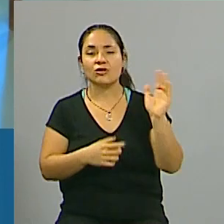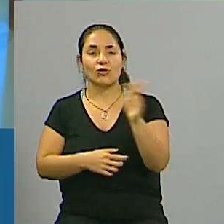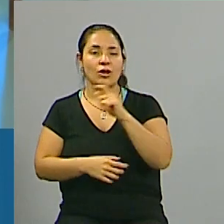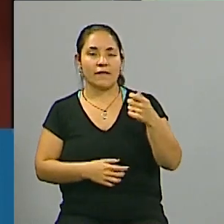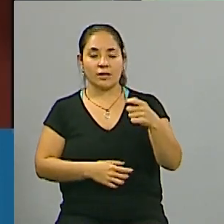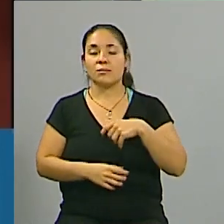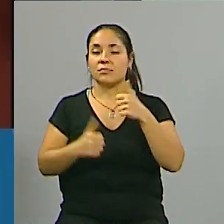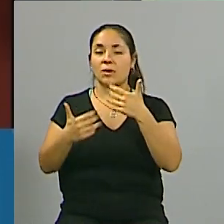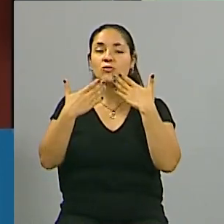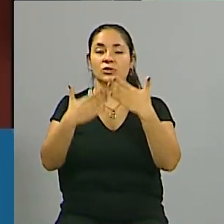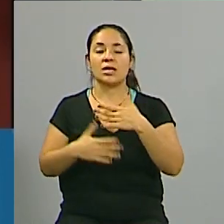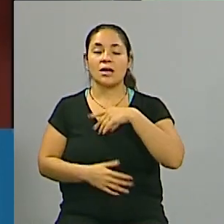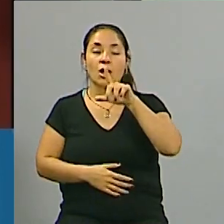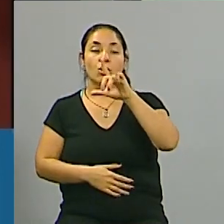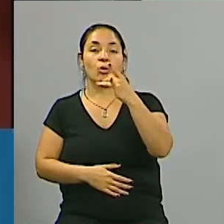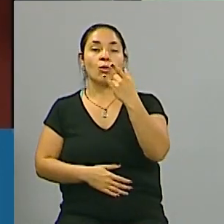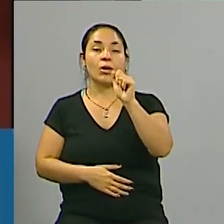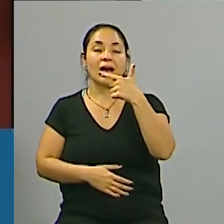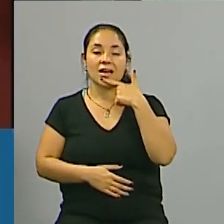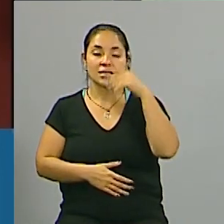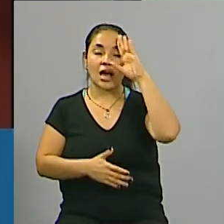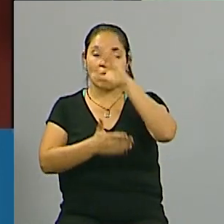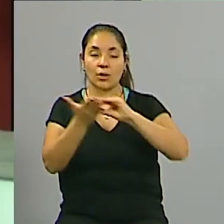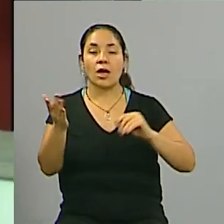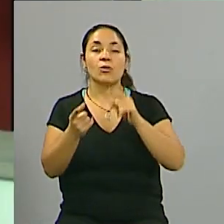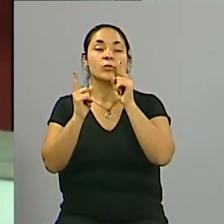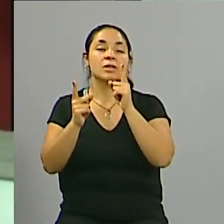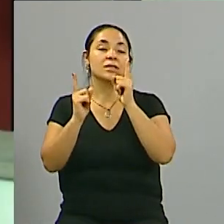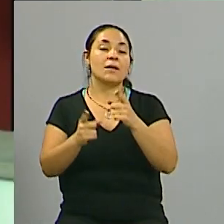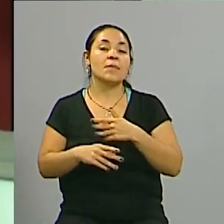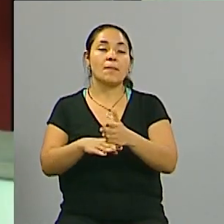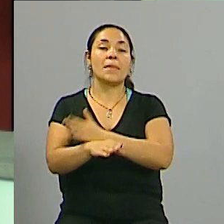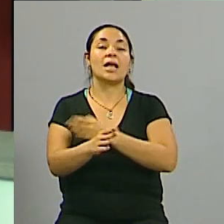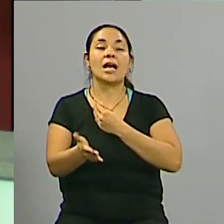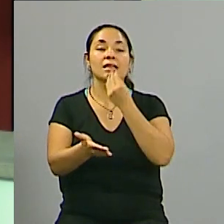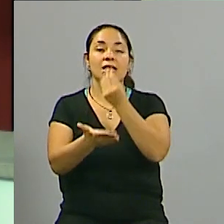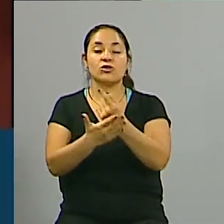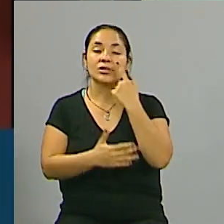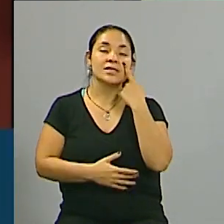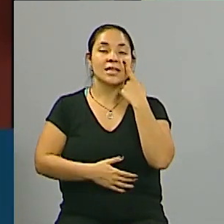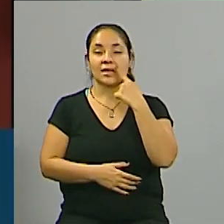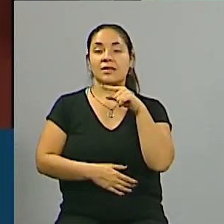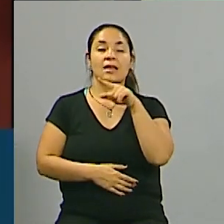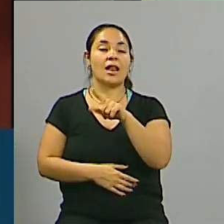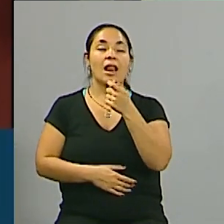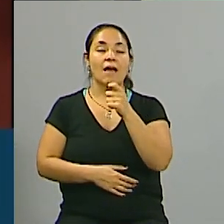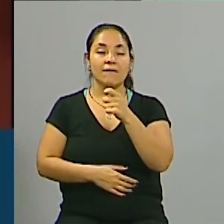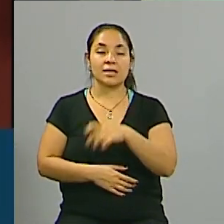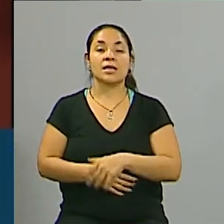gracias. Lucas Lupo, que es abogado, docente, precandidato a la intendencia del departamento de Lavalle por la